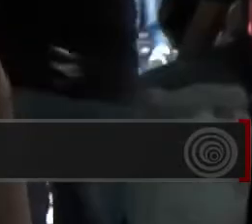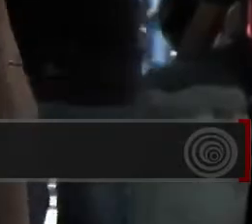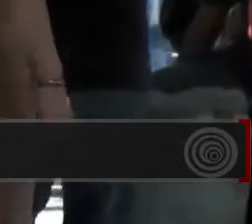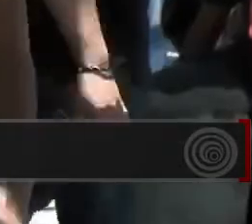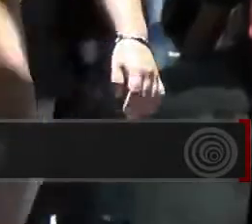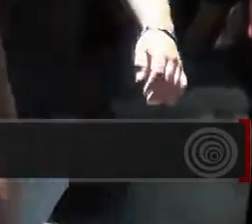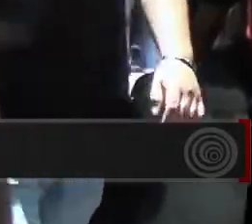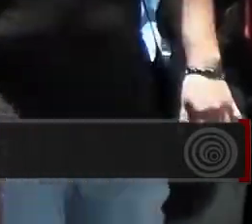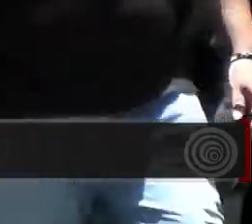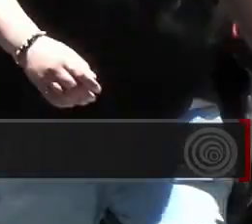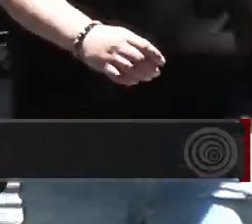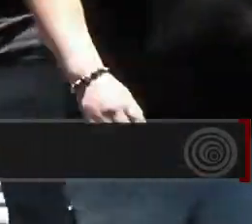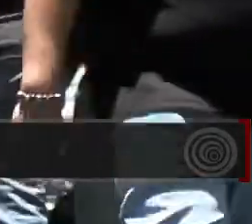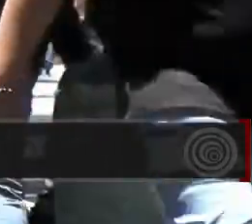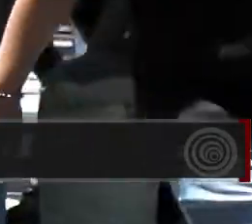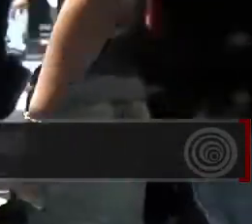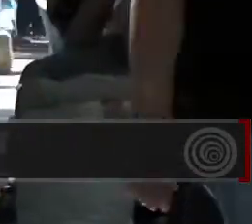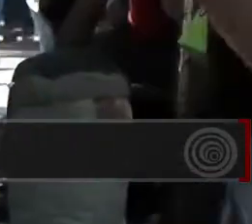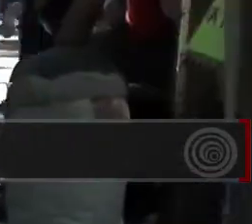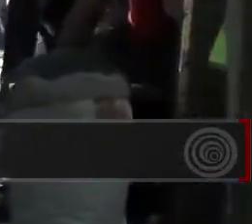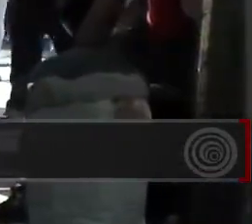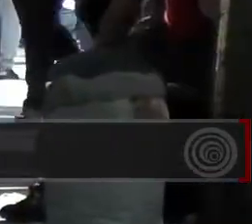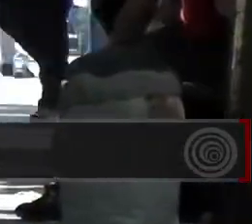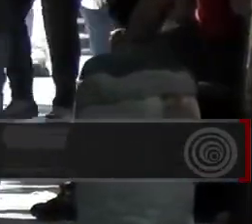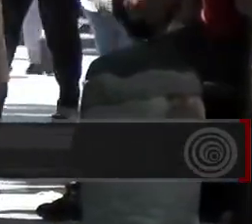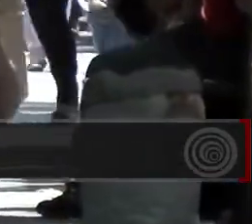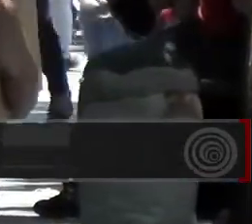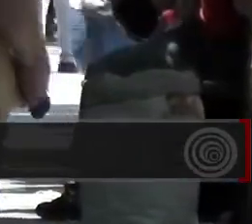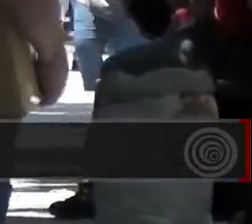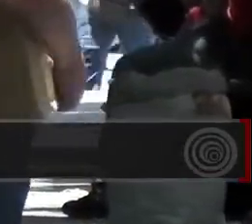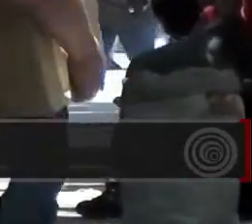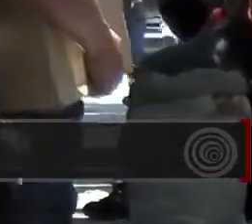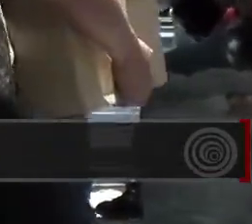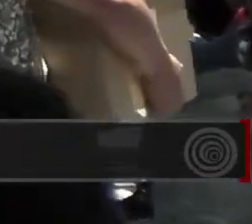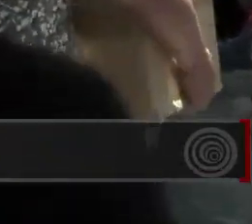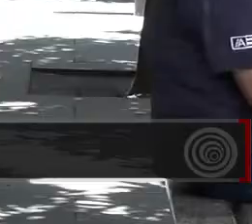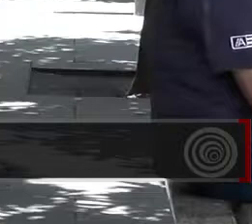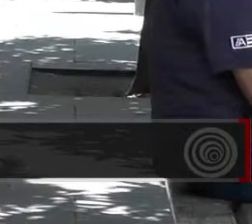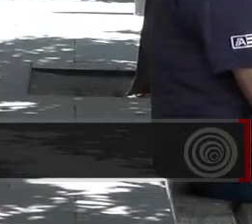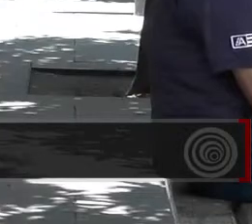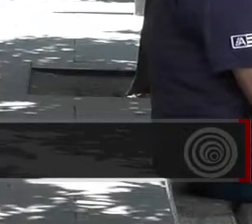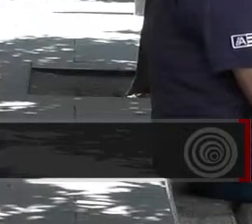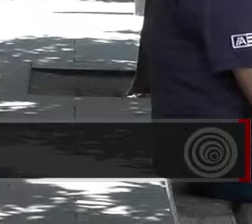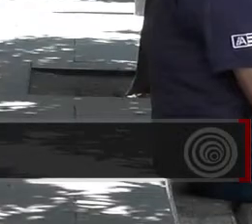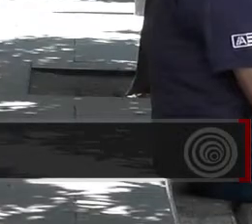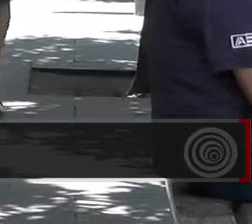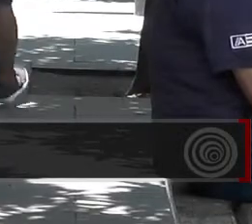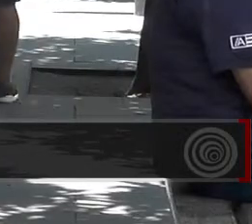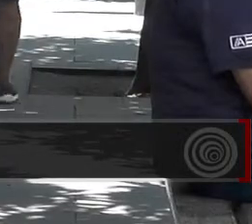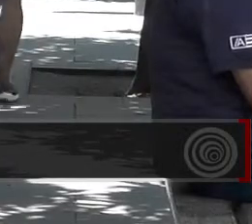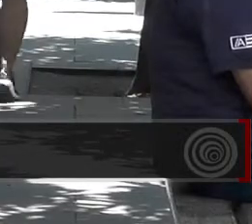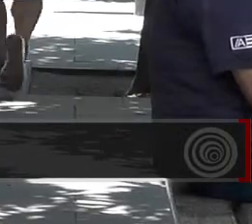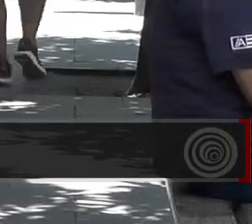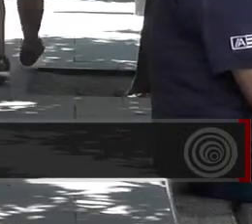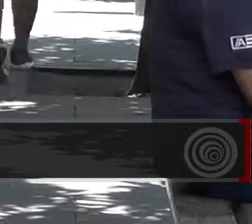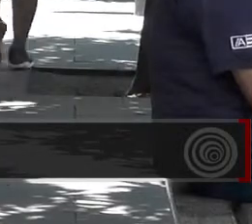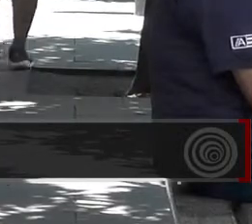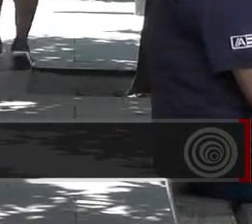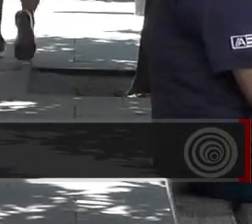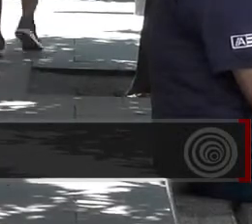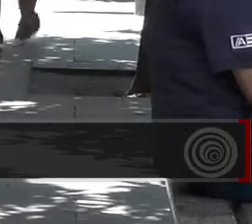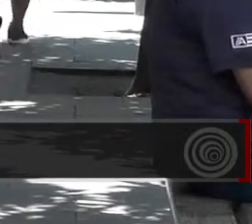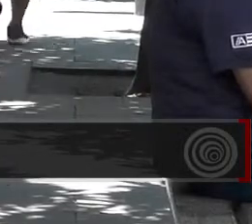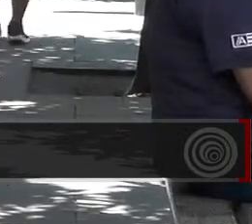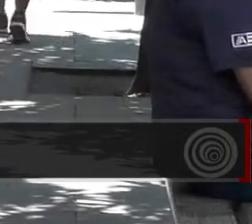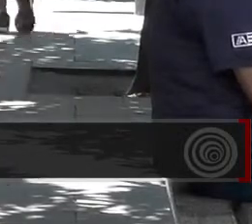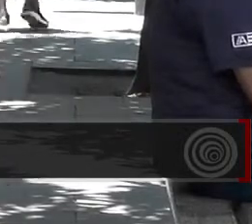no se está tomando en cuenta volverlo a poner en el corto plazo, exceptuando que el